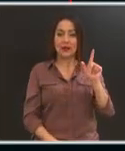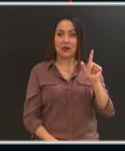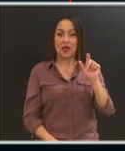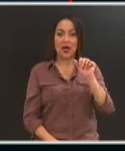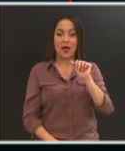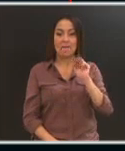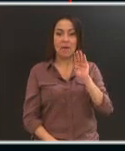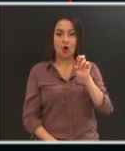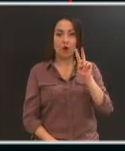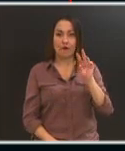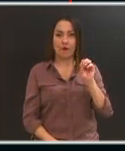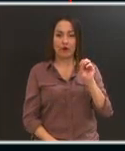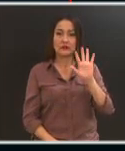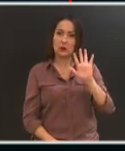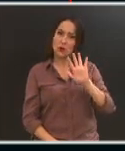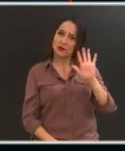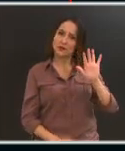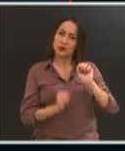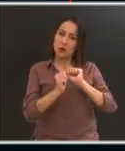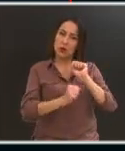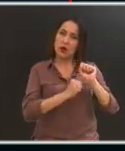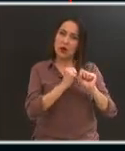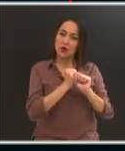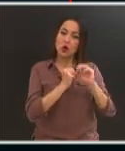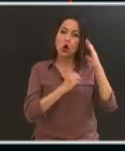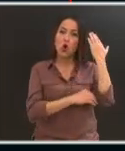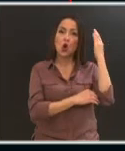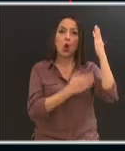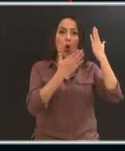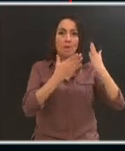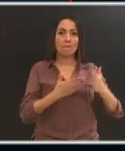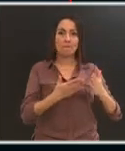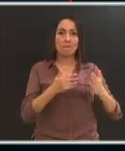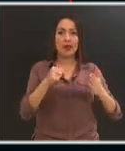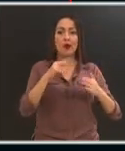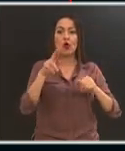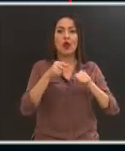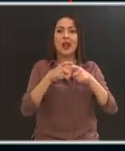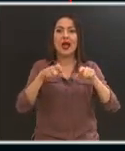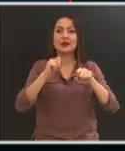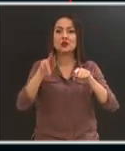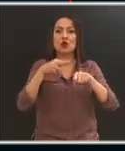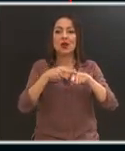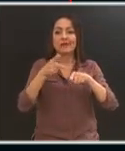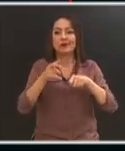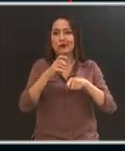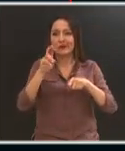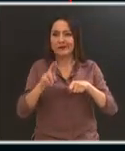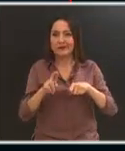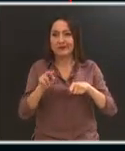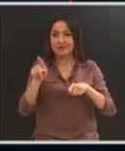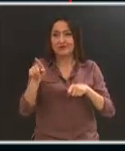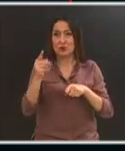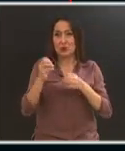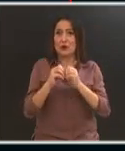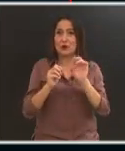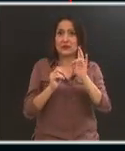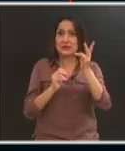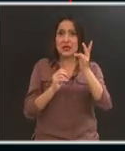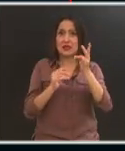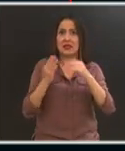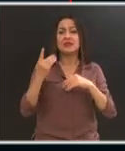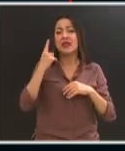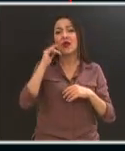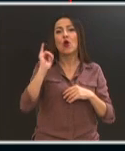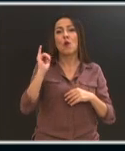alias Volvo, de 55 años, colombiano naturalizado costarricense, quien en apariencia es el número 7 de los tiburones